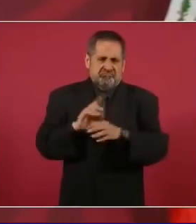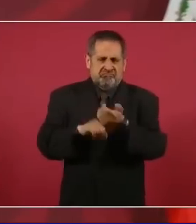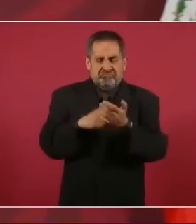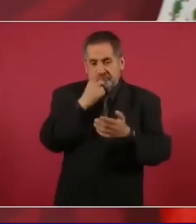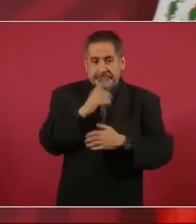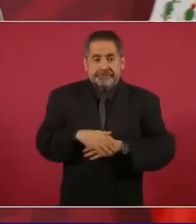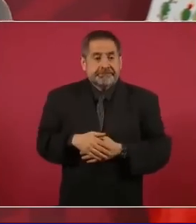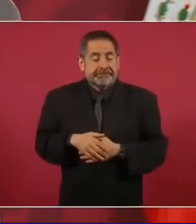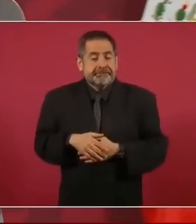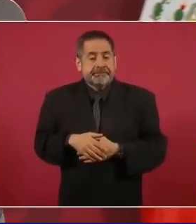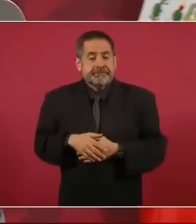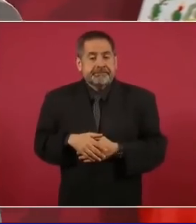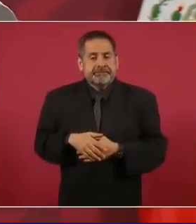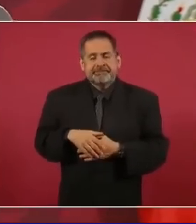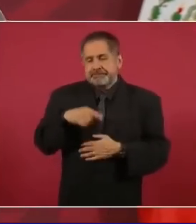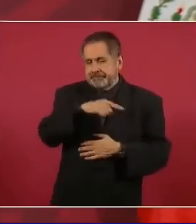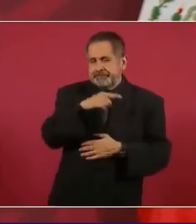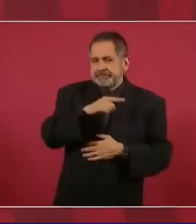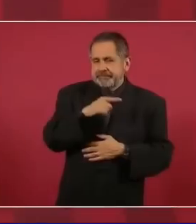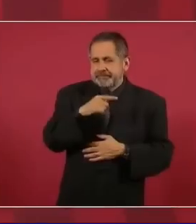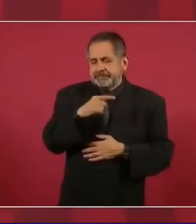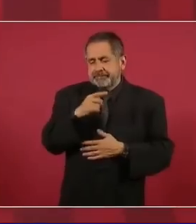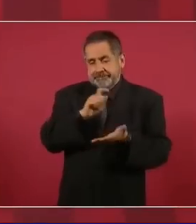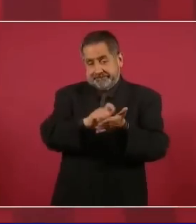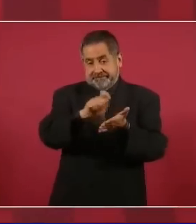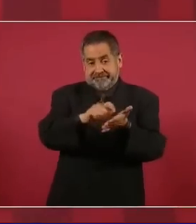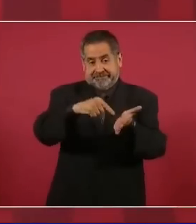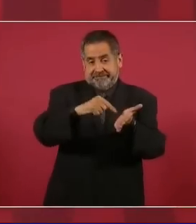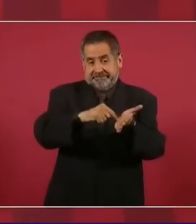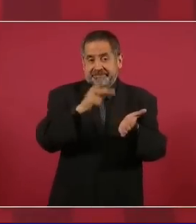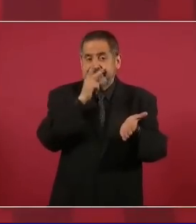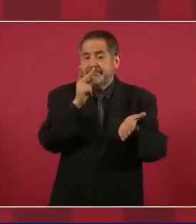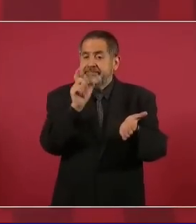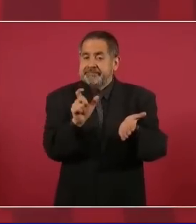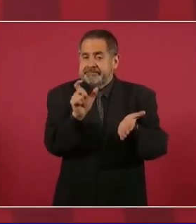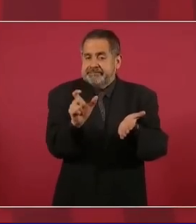y dice, usa una palabra